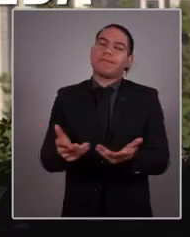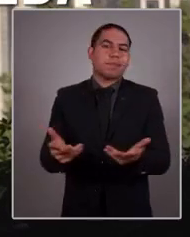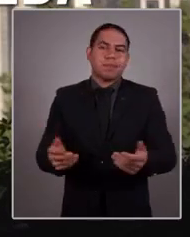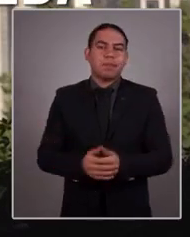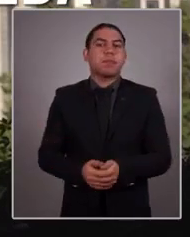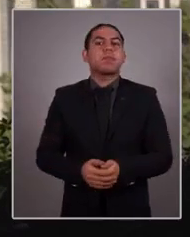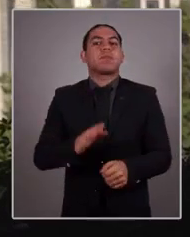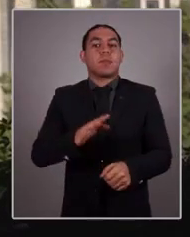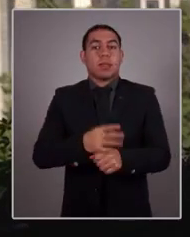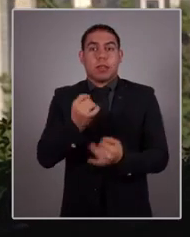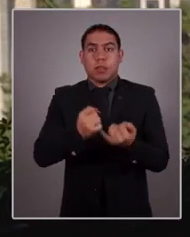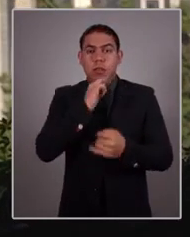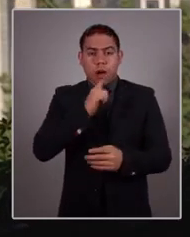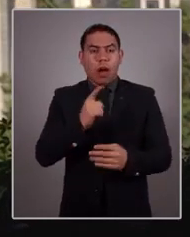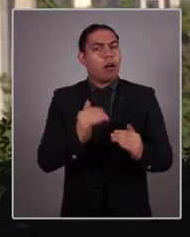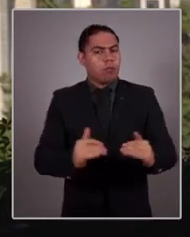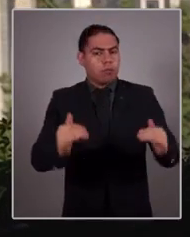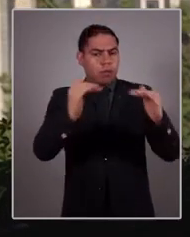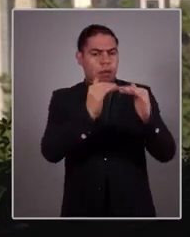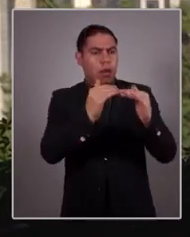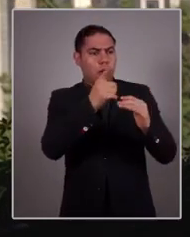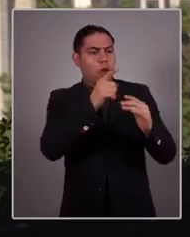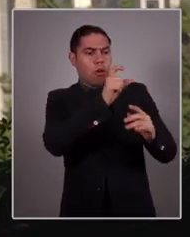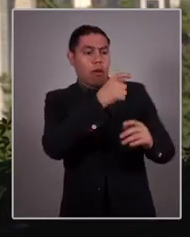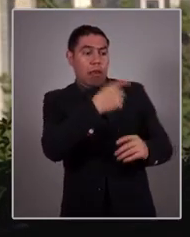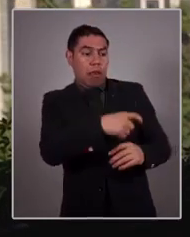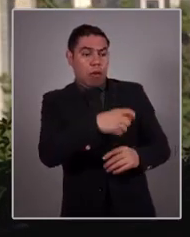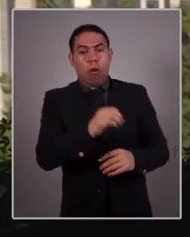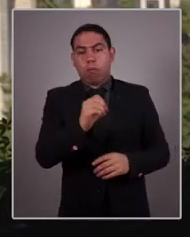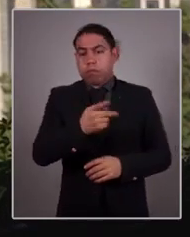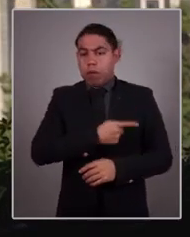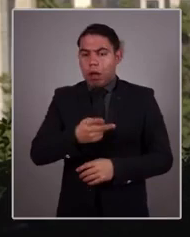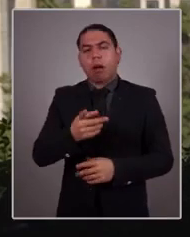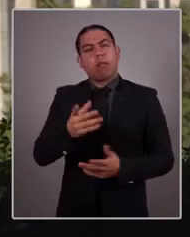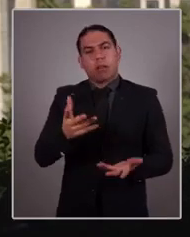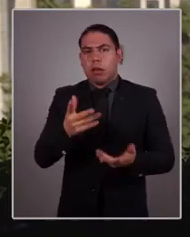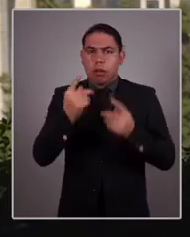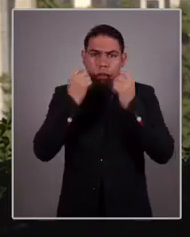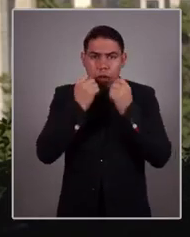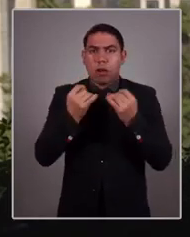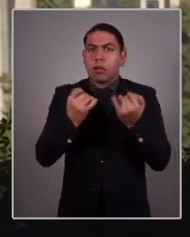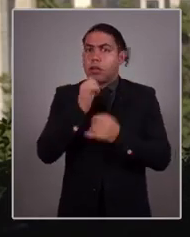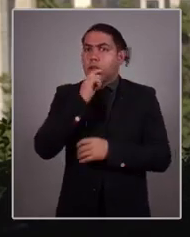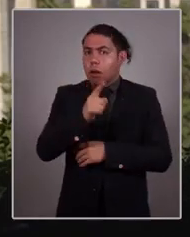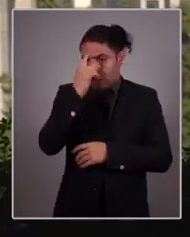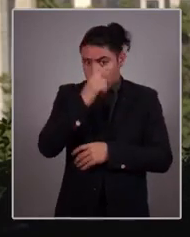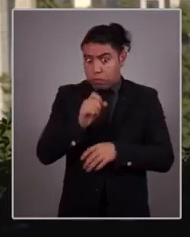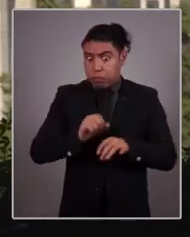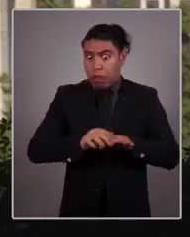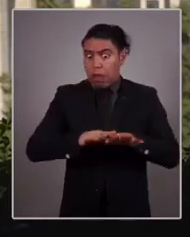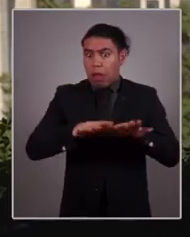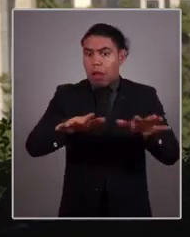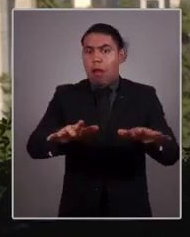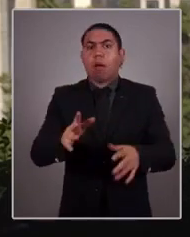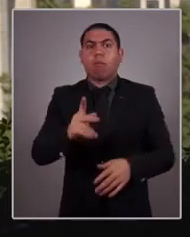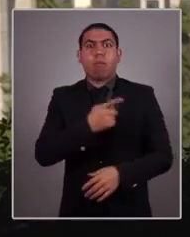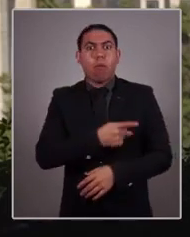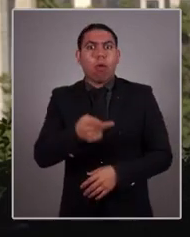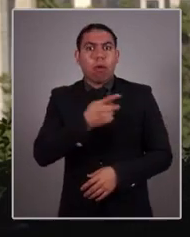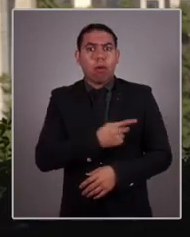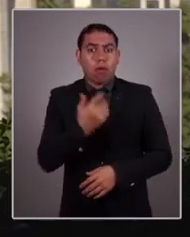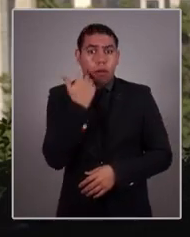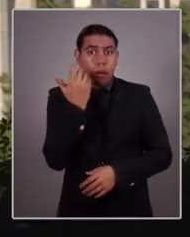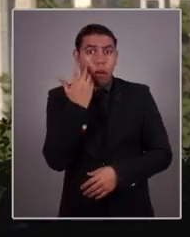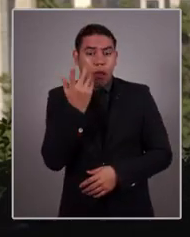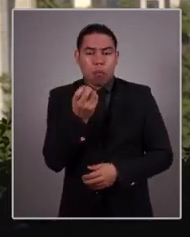de desigualdad y clasismo, ni el pasado de un gobierno que hoy, para perpetuarse en el poder, busca expandir la pobreza mediante el clientelismo y las